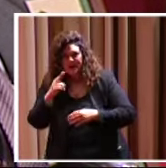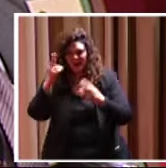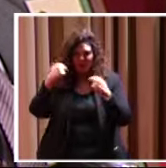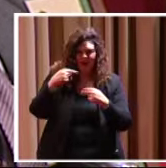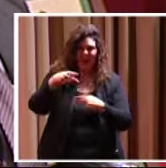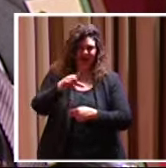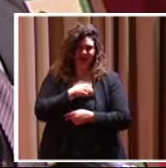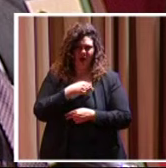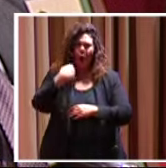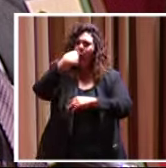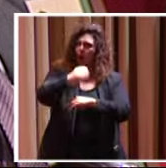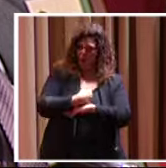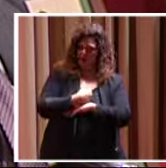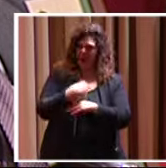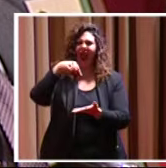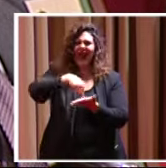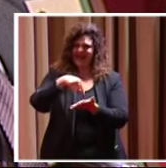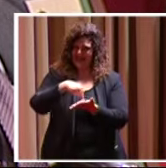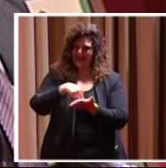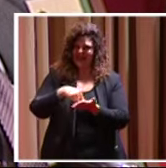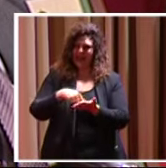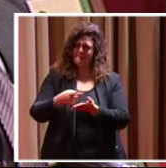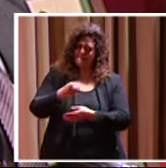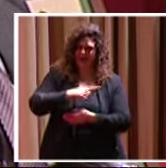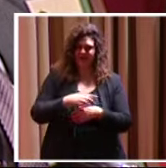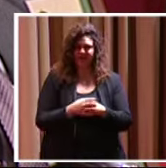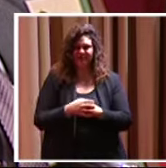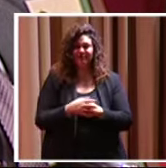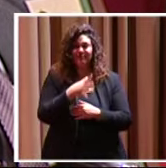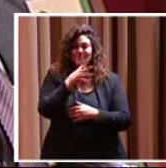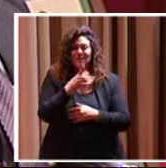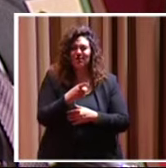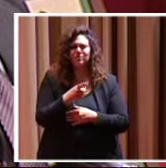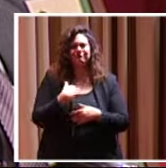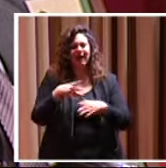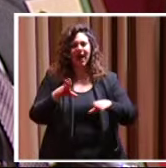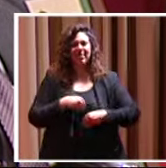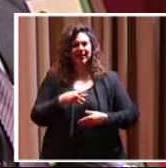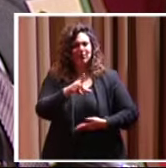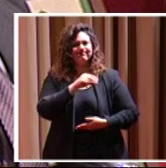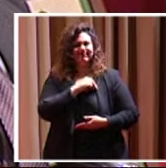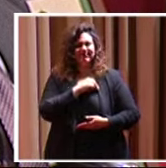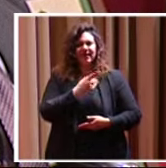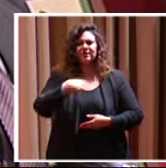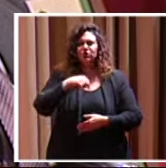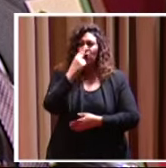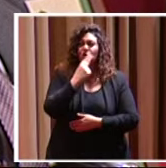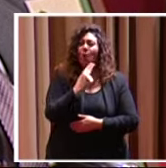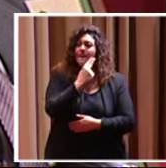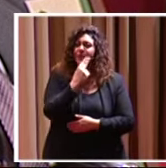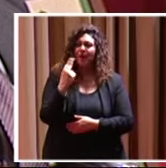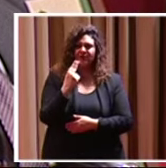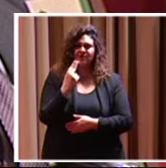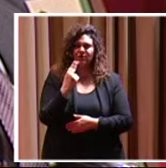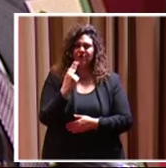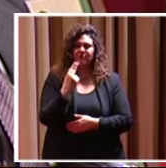conceden, que exigen más que otorgan. Por ello, aceptando la distinción, nos hemos comprometido, cualesquiera que hayan